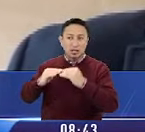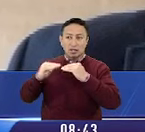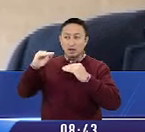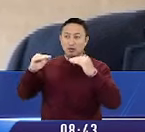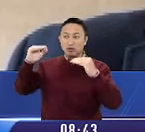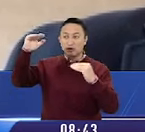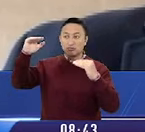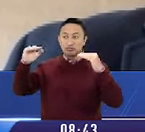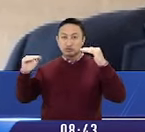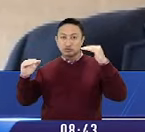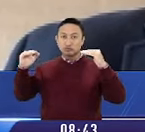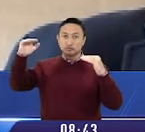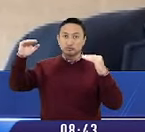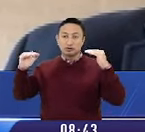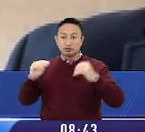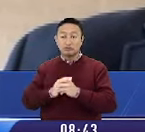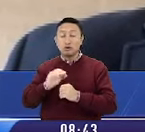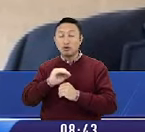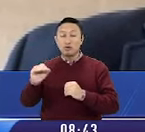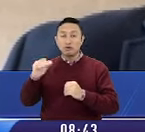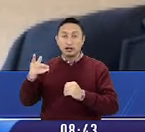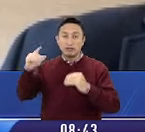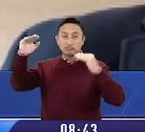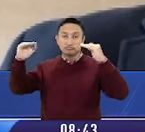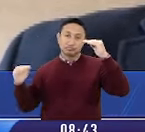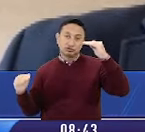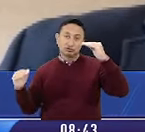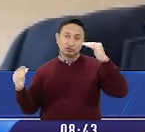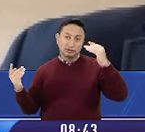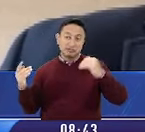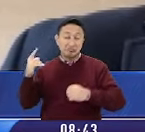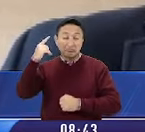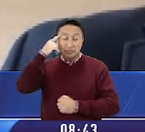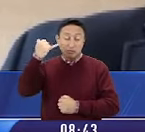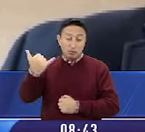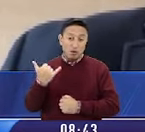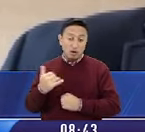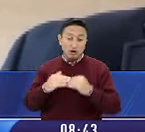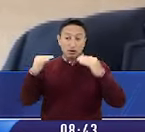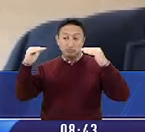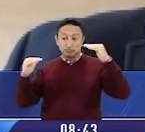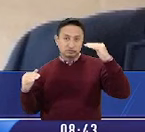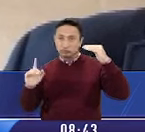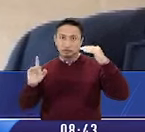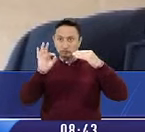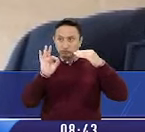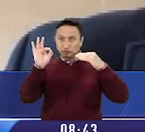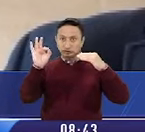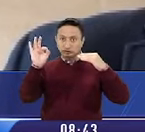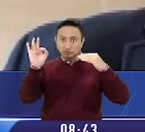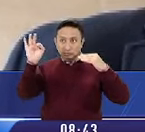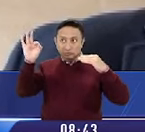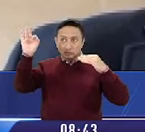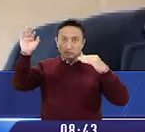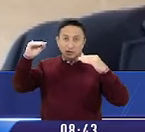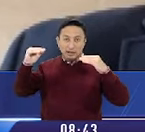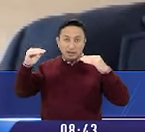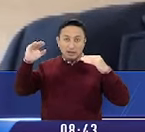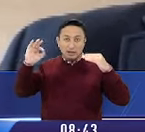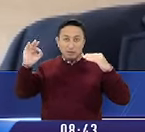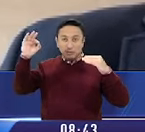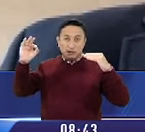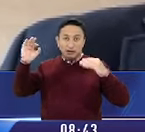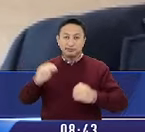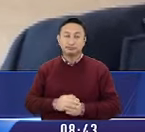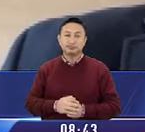se mantiene, o si es que ya hay un reverso. Creemos por ahora que no va a haber un reverso, sino que simplemente va a haber una caída,